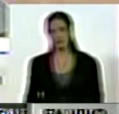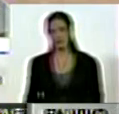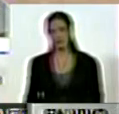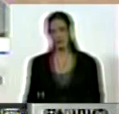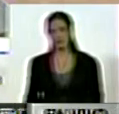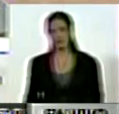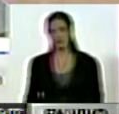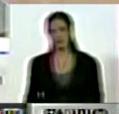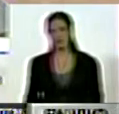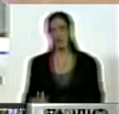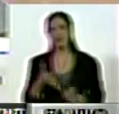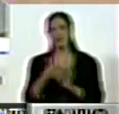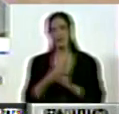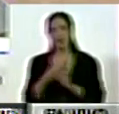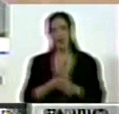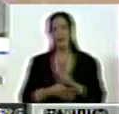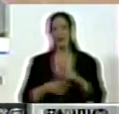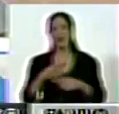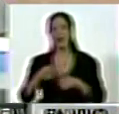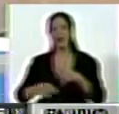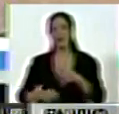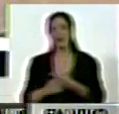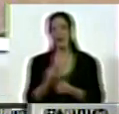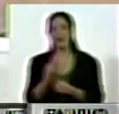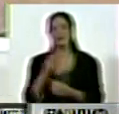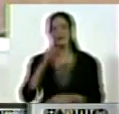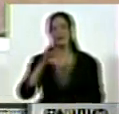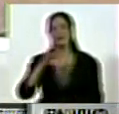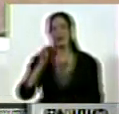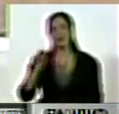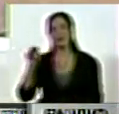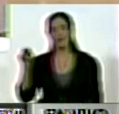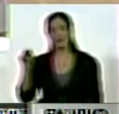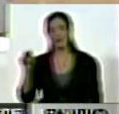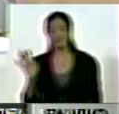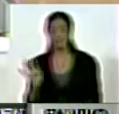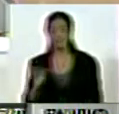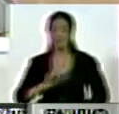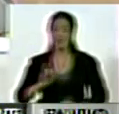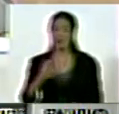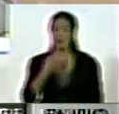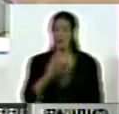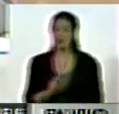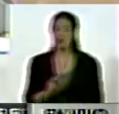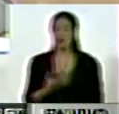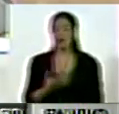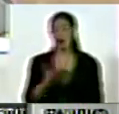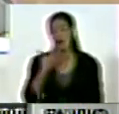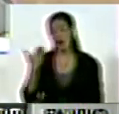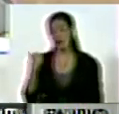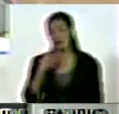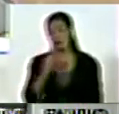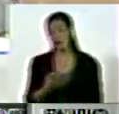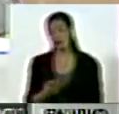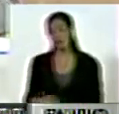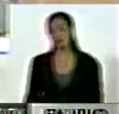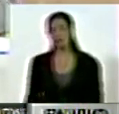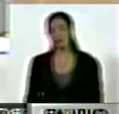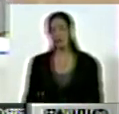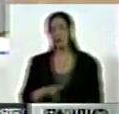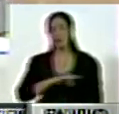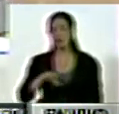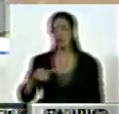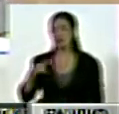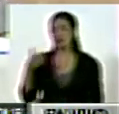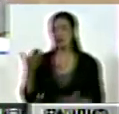las consecuencias para CNN, como ya dije en mi intervención, nosotros, aquí me